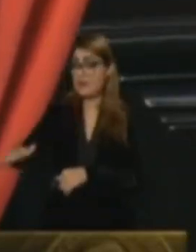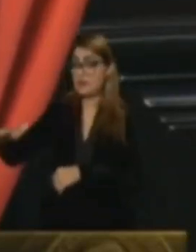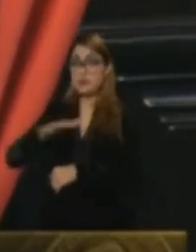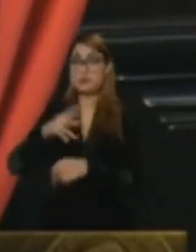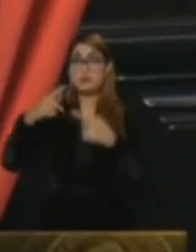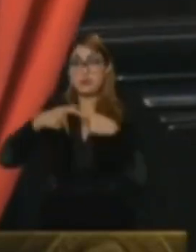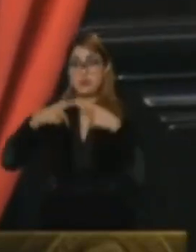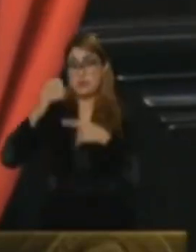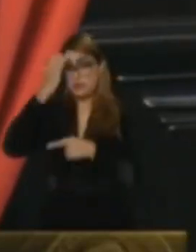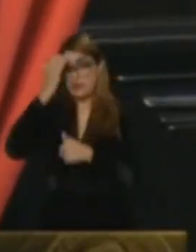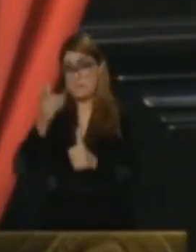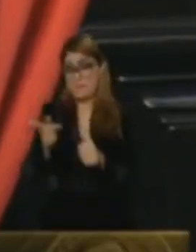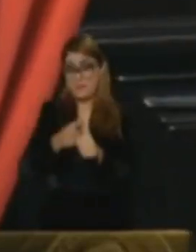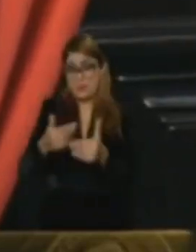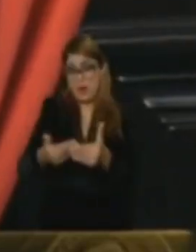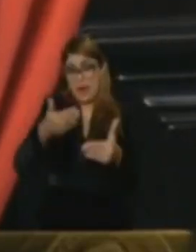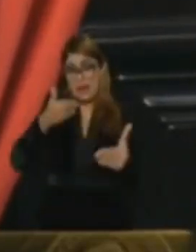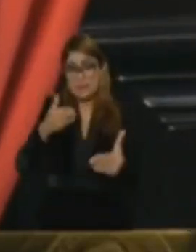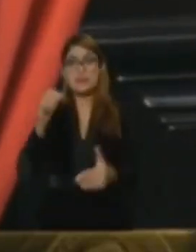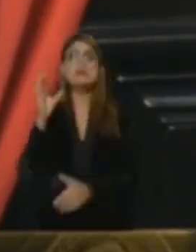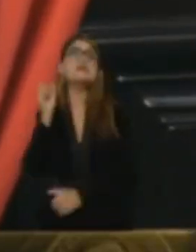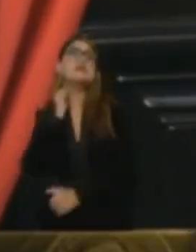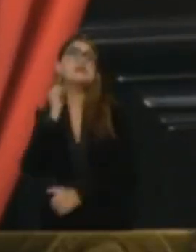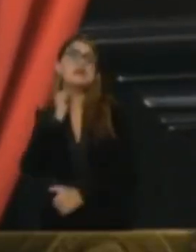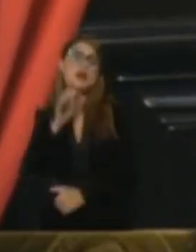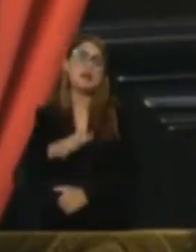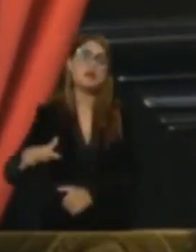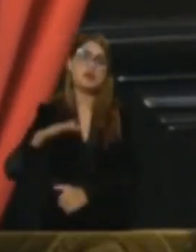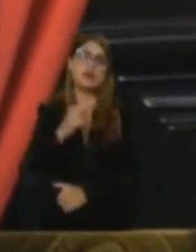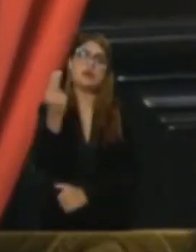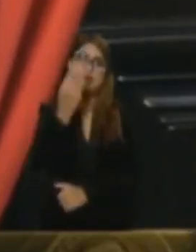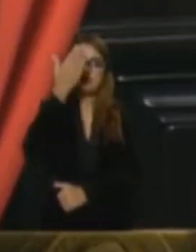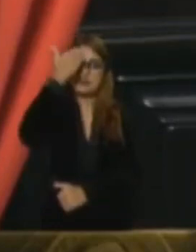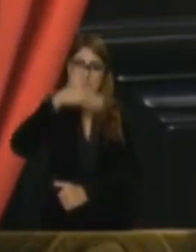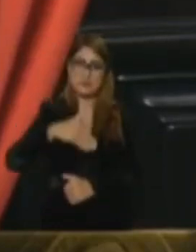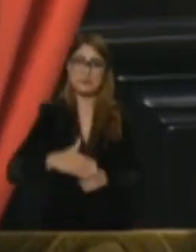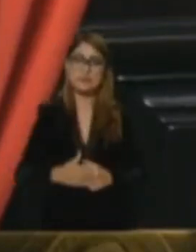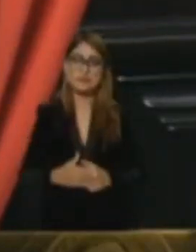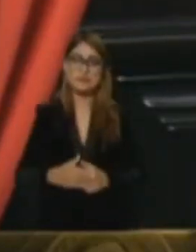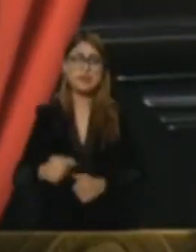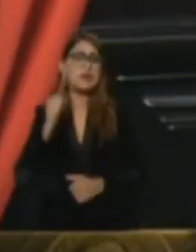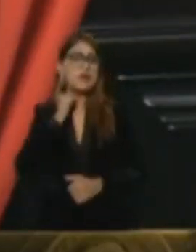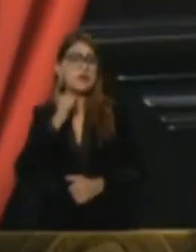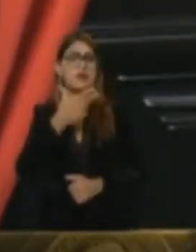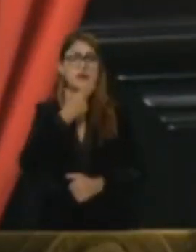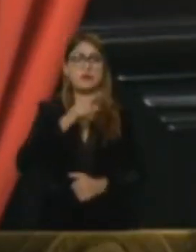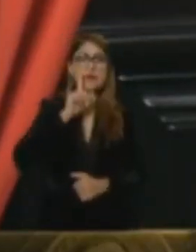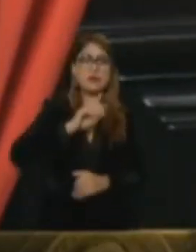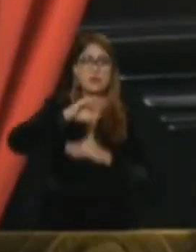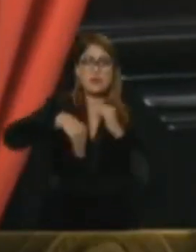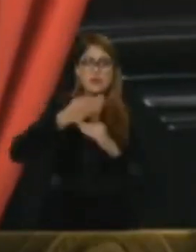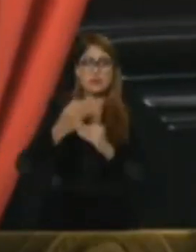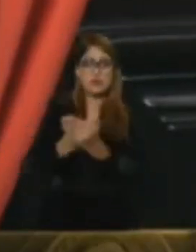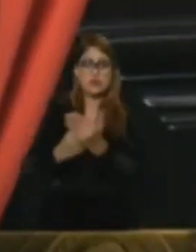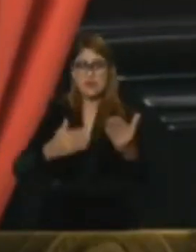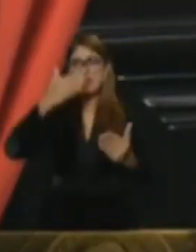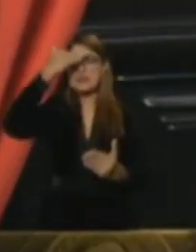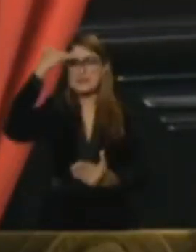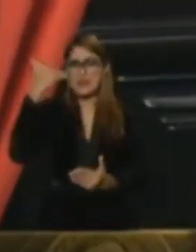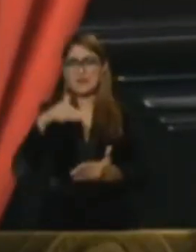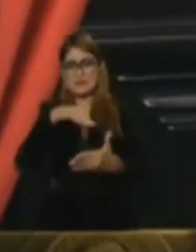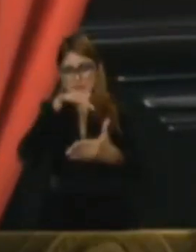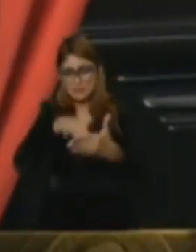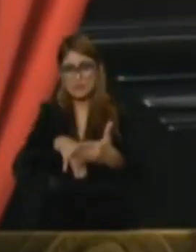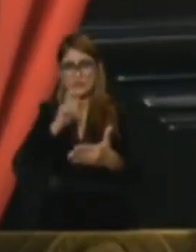que el Senado lo conozca antes que nada. Señores senadores, todos vosotros habéis leído con profundo interés